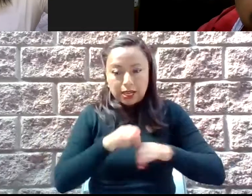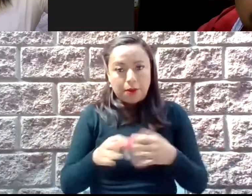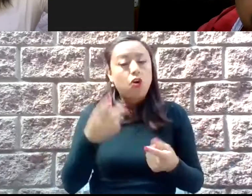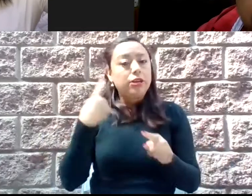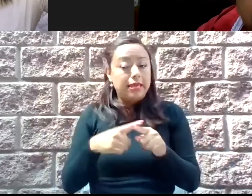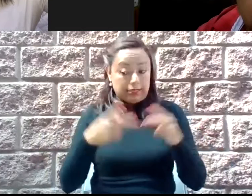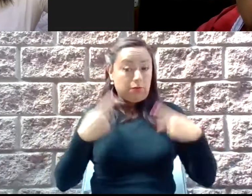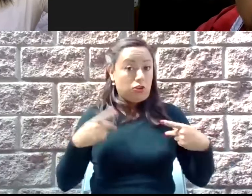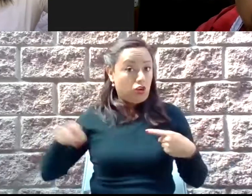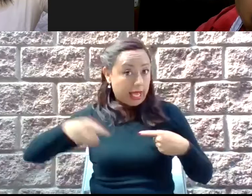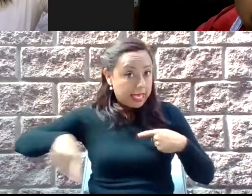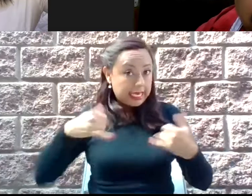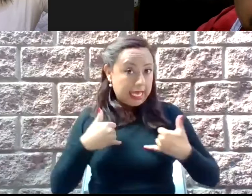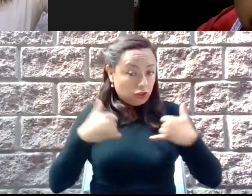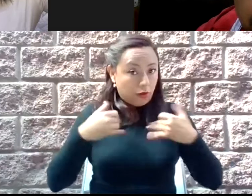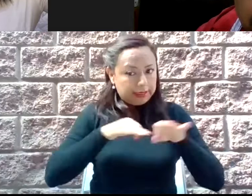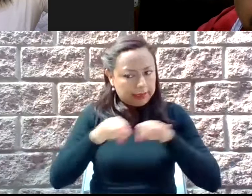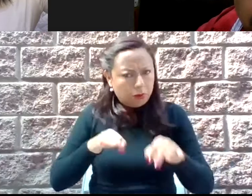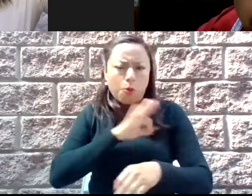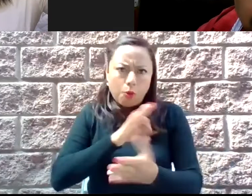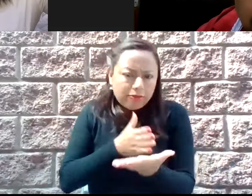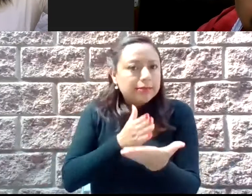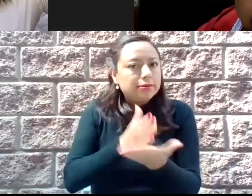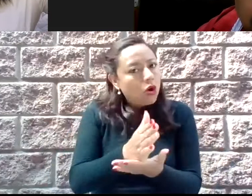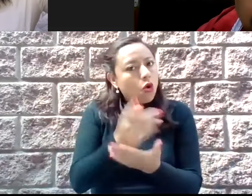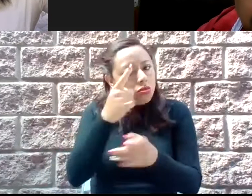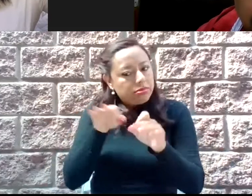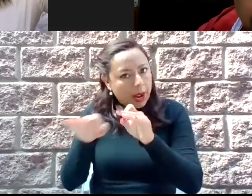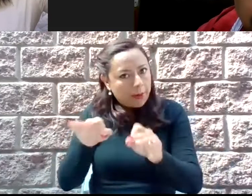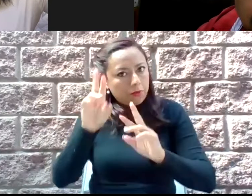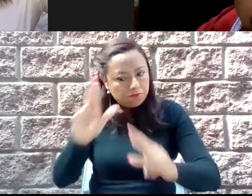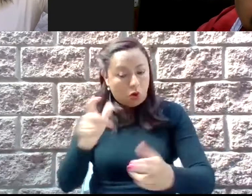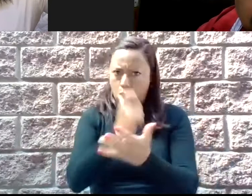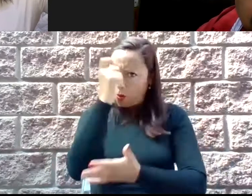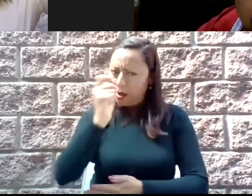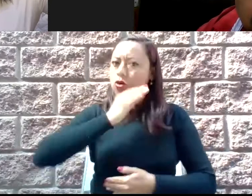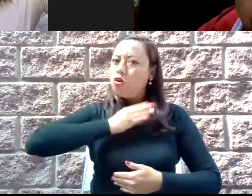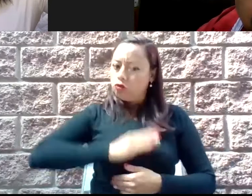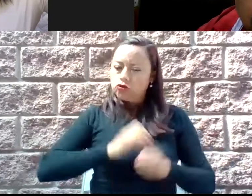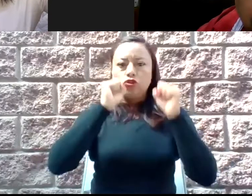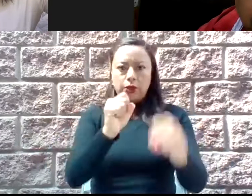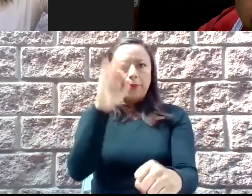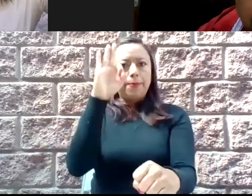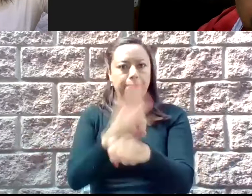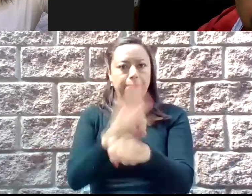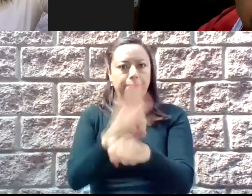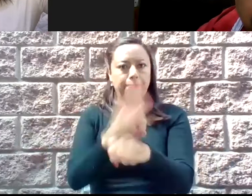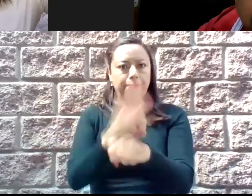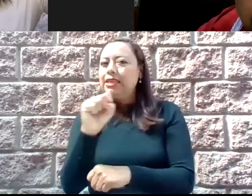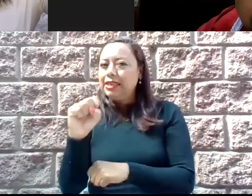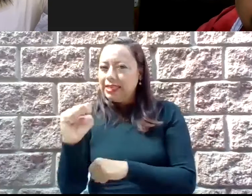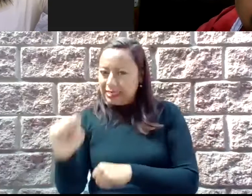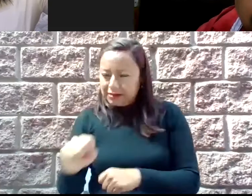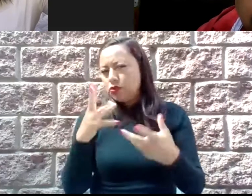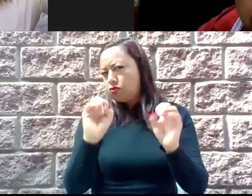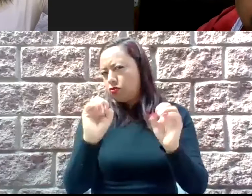jóvenes de acceder a un trabajo digno con un ingreso justo, con seguridad y protección social, mejores perspectivas de